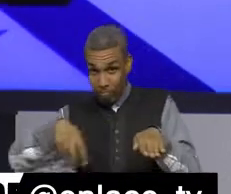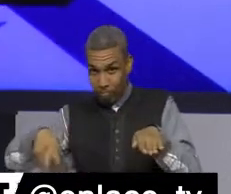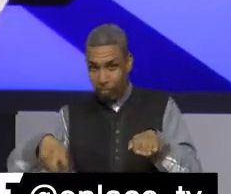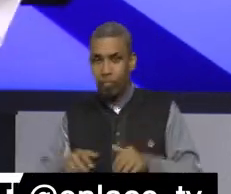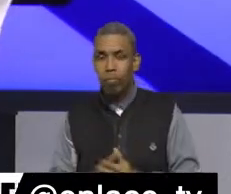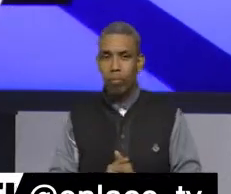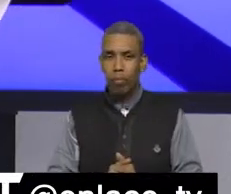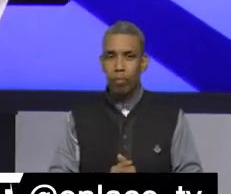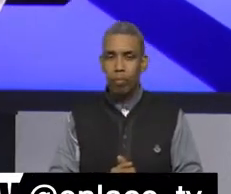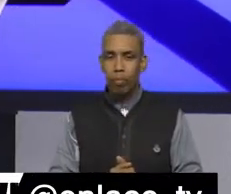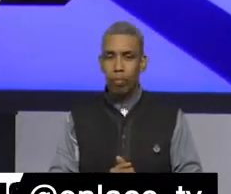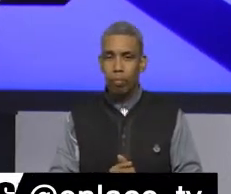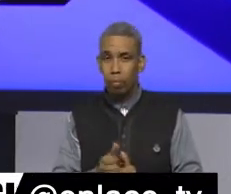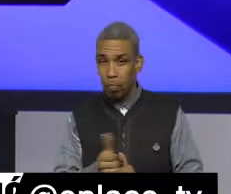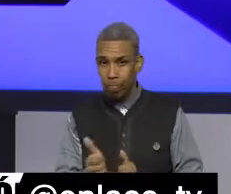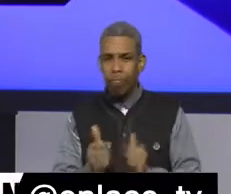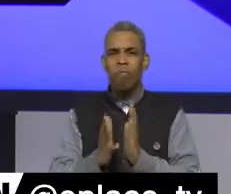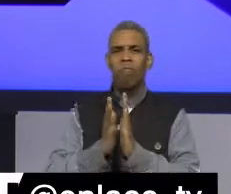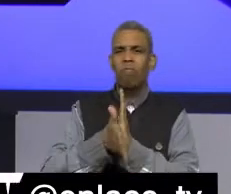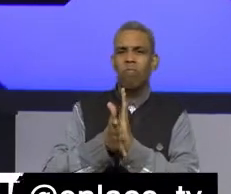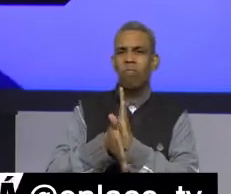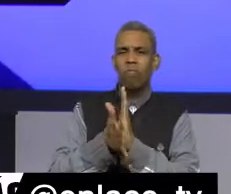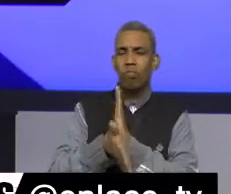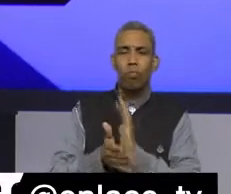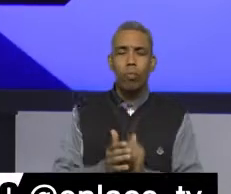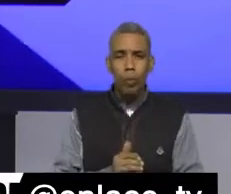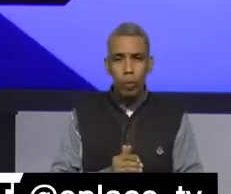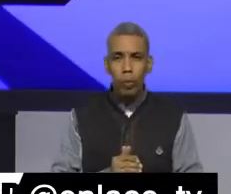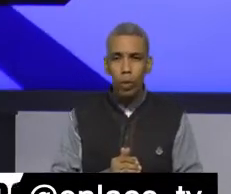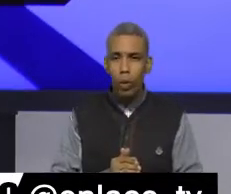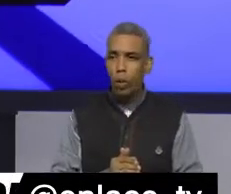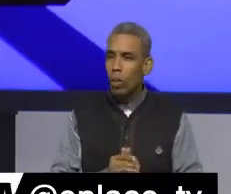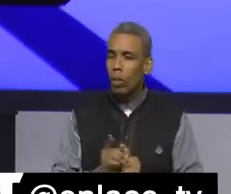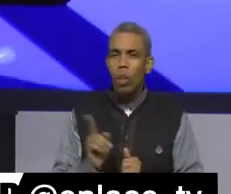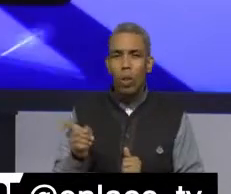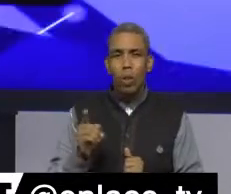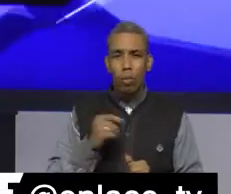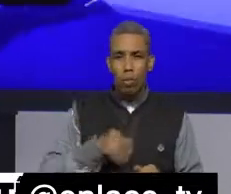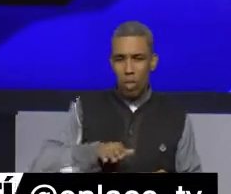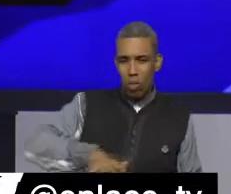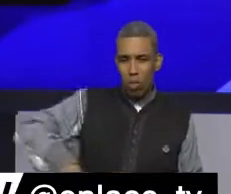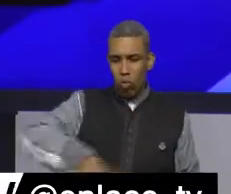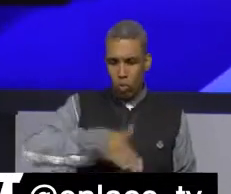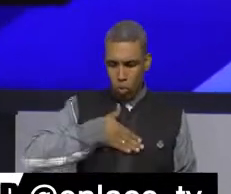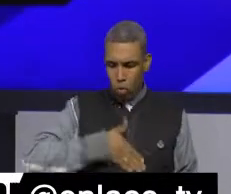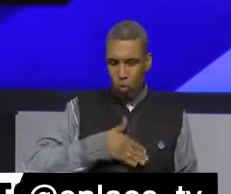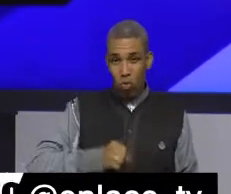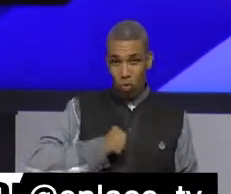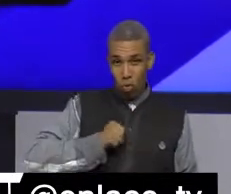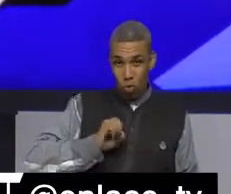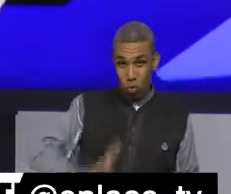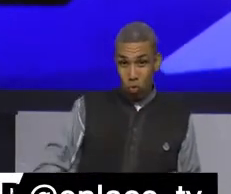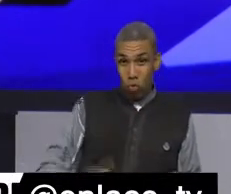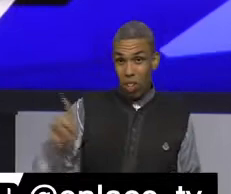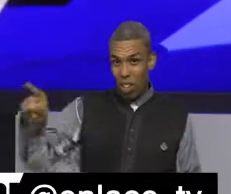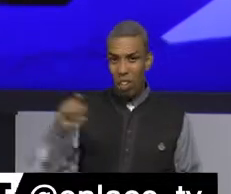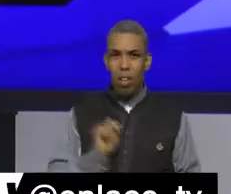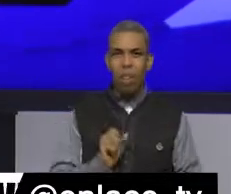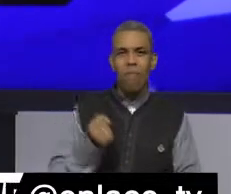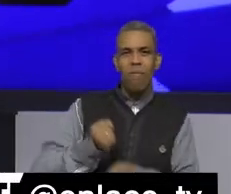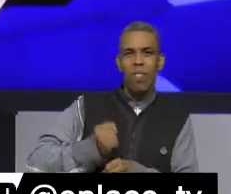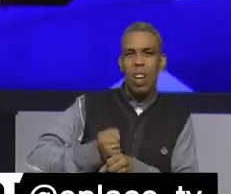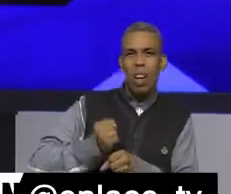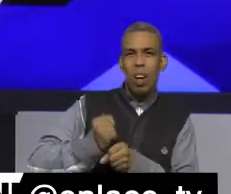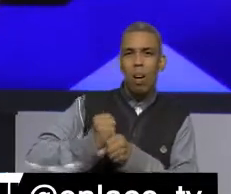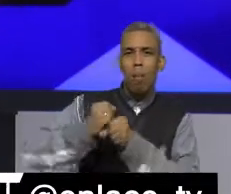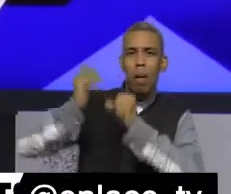las movilizaciones que han protagonizado en las últimas horas los cocaleros del sur de Bolívar. Ese sector le pide al gobierno nacional